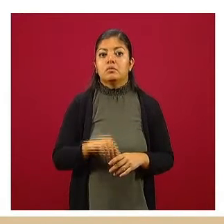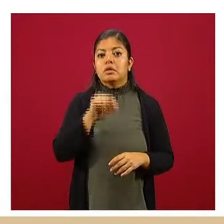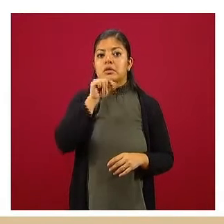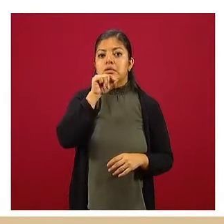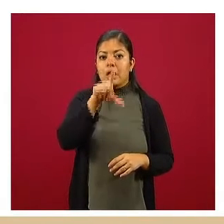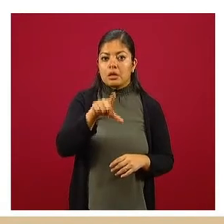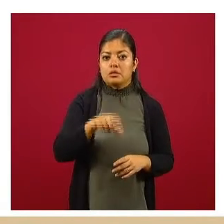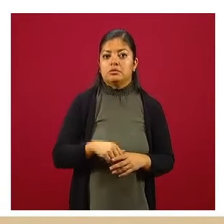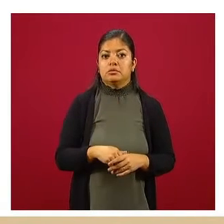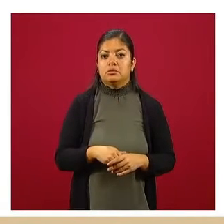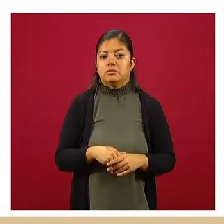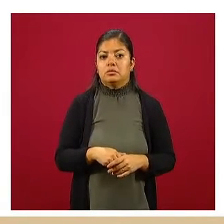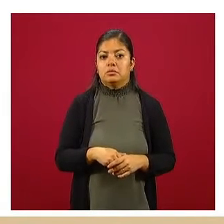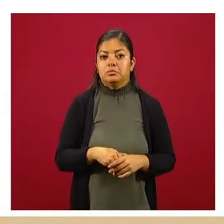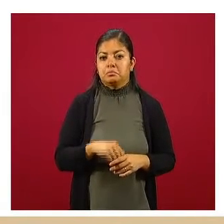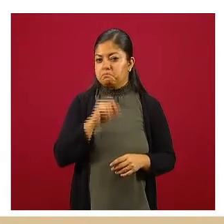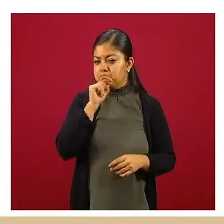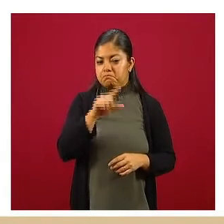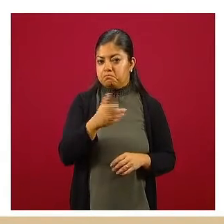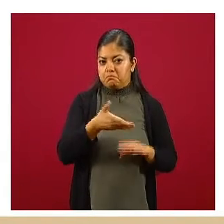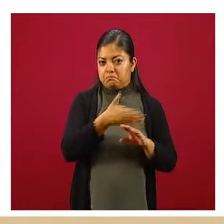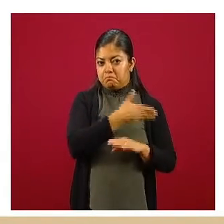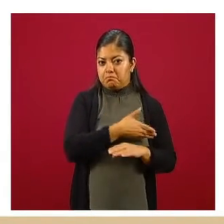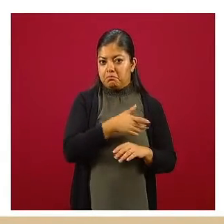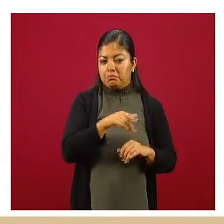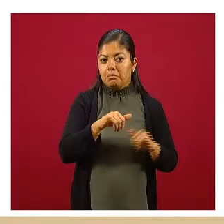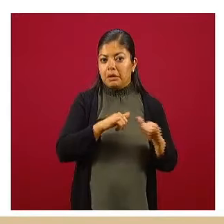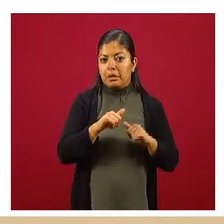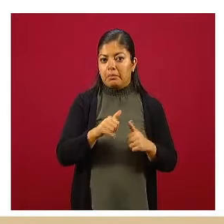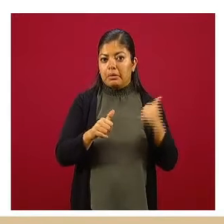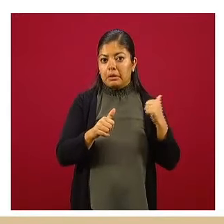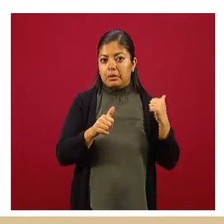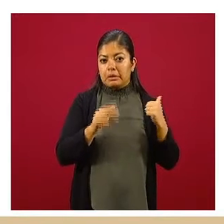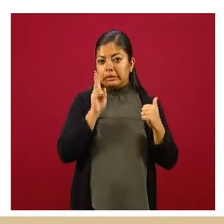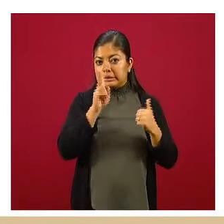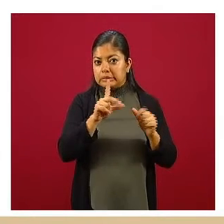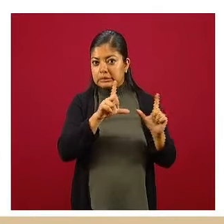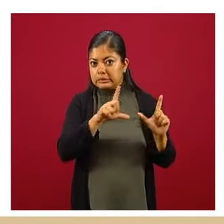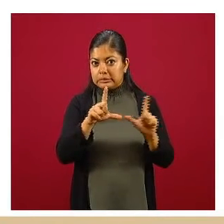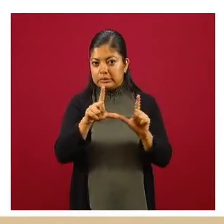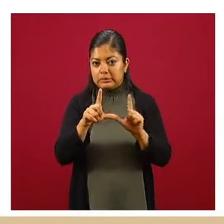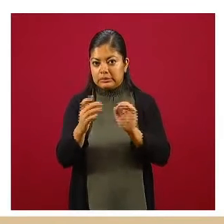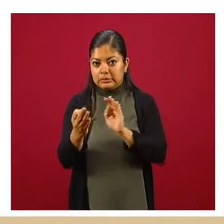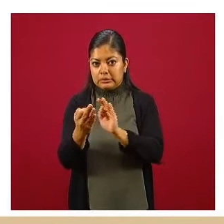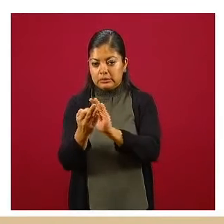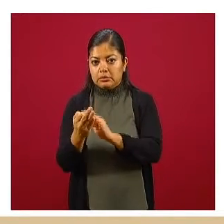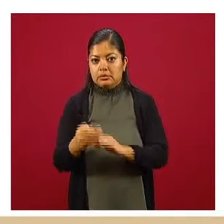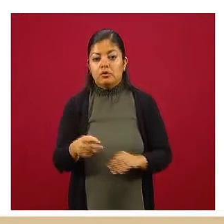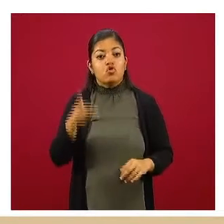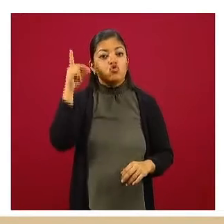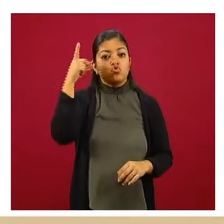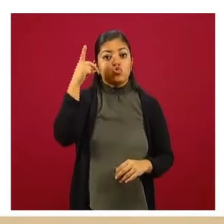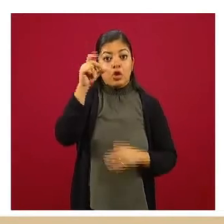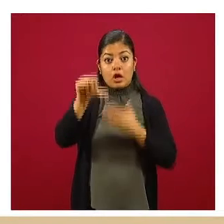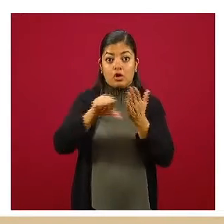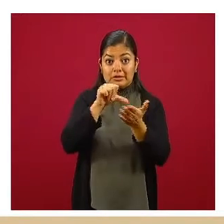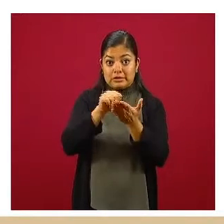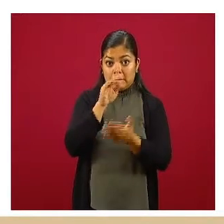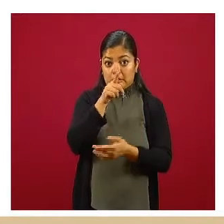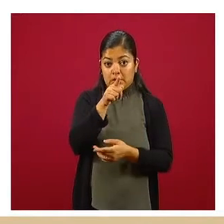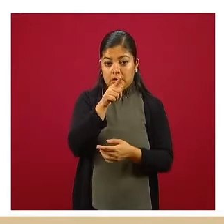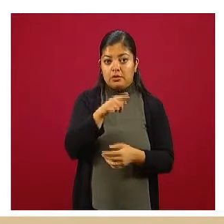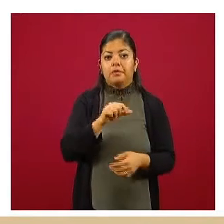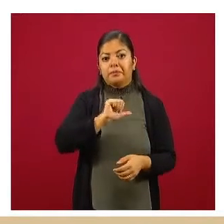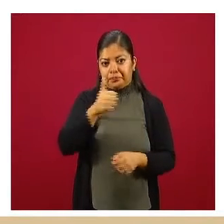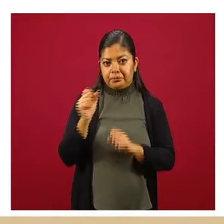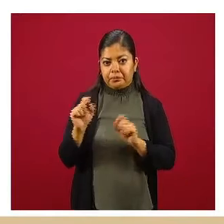Jalisco. Es el mismo mapa, lo estamos recorriendo nada más para visualización. Durango, la zona central de Durango. La siguiente.